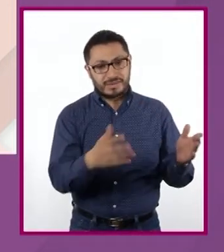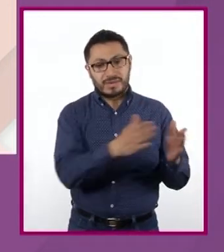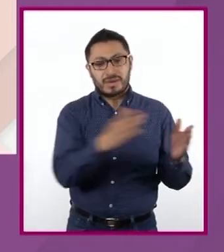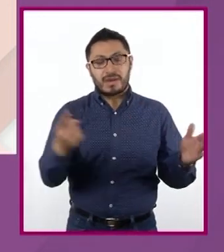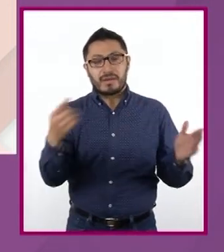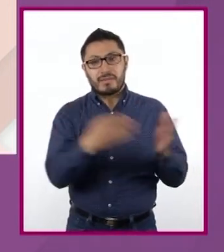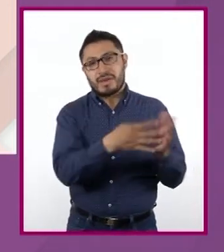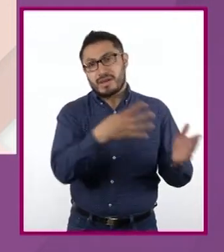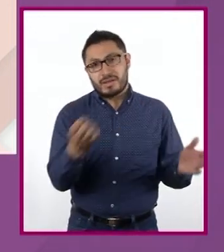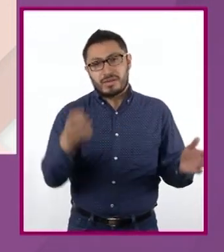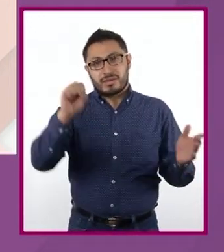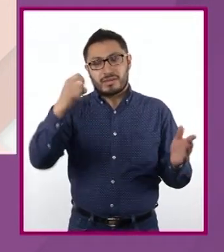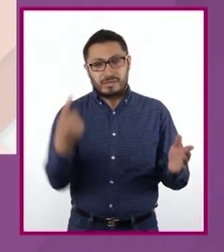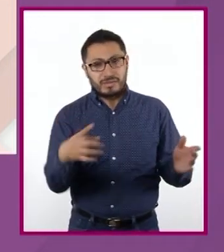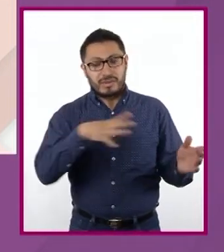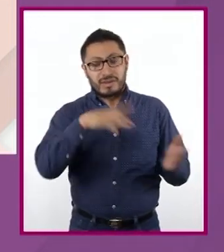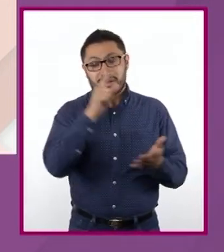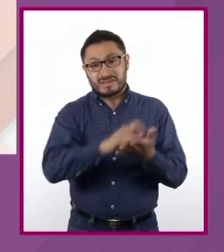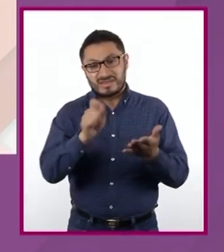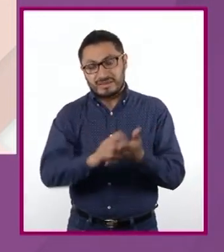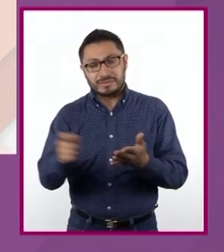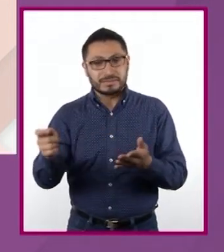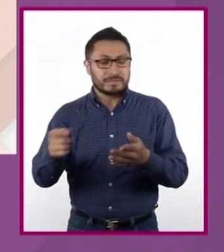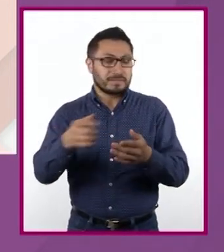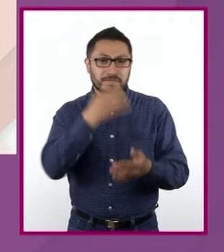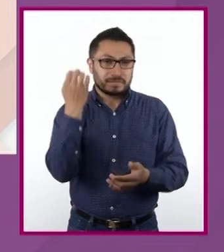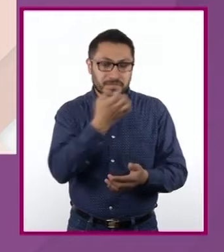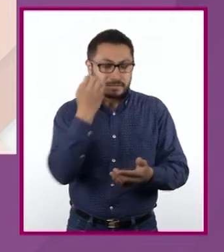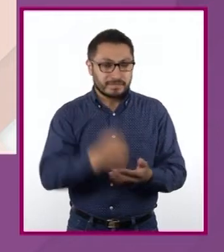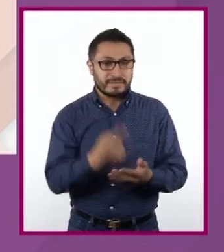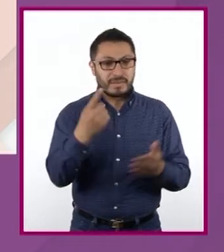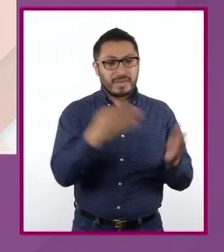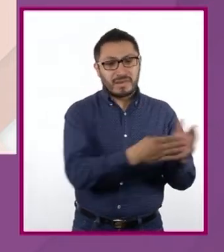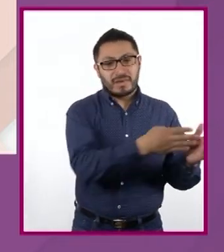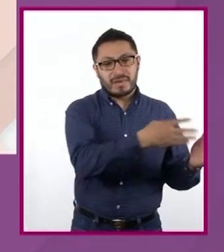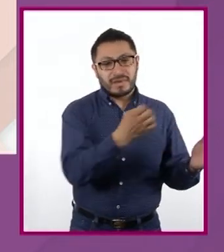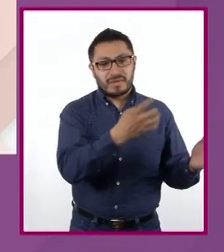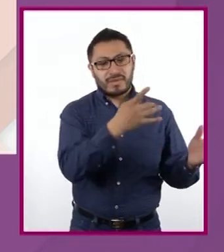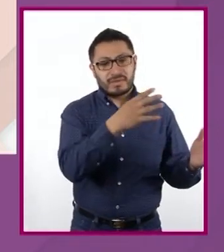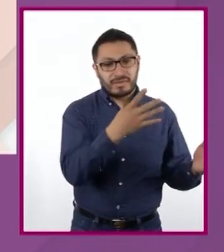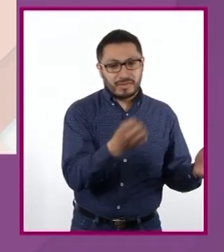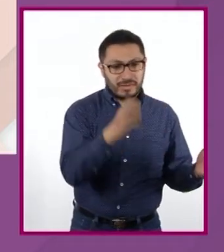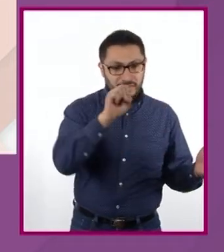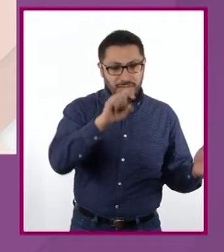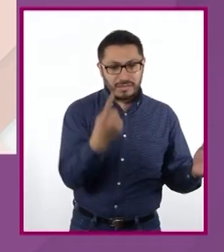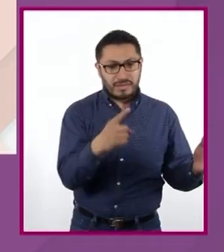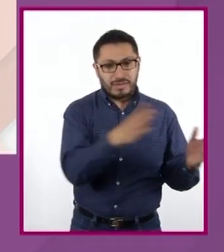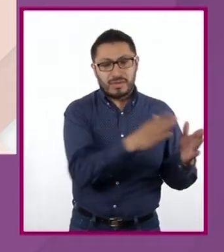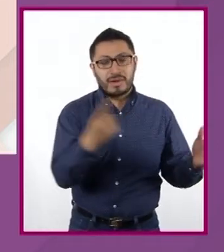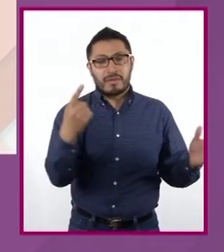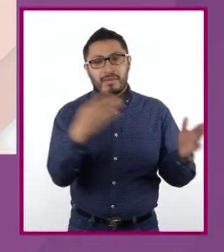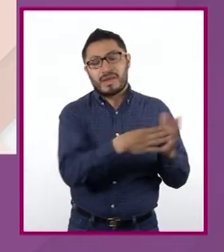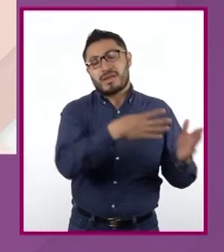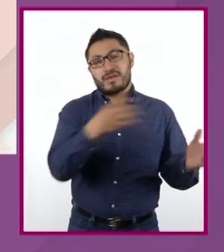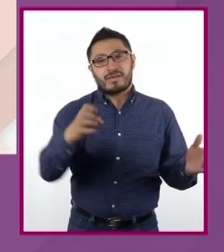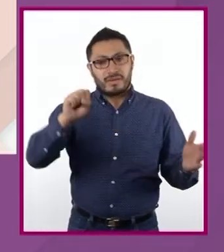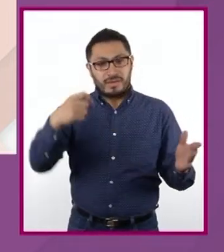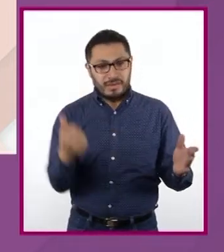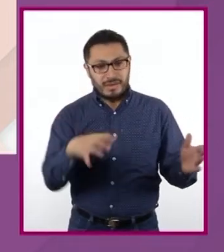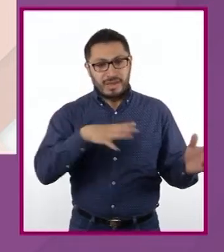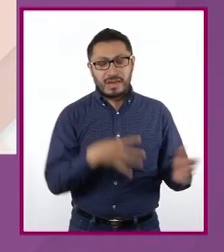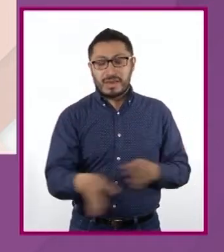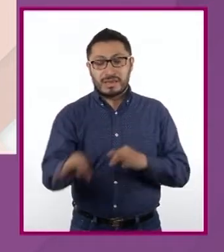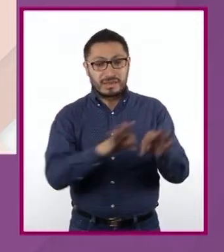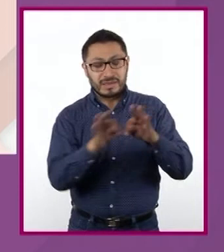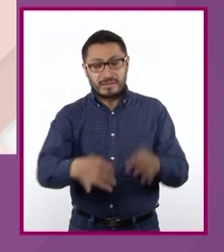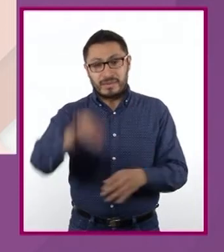1961 fue redactora de textos escolares. De 1961 a 1966 desempeñó el